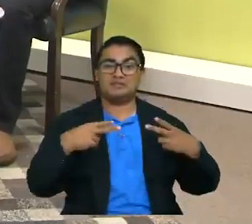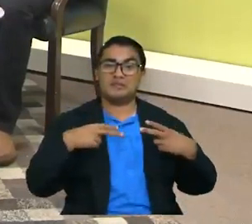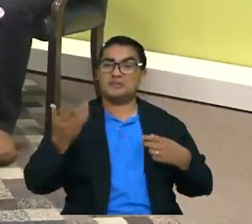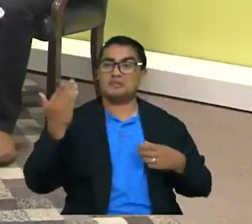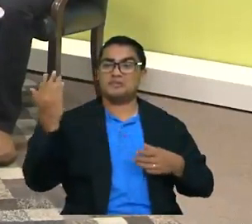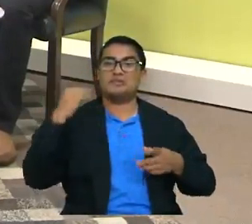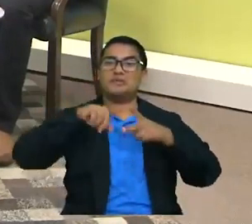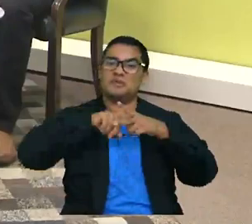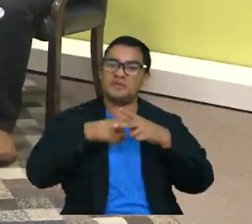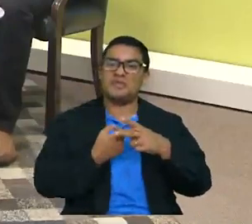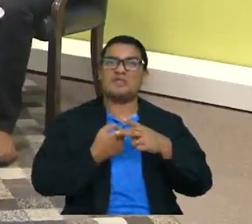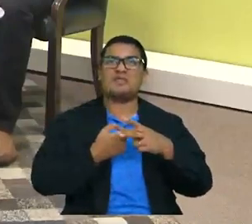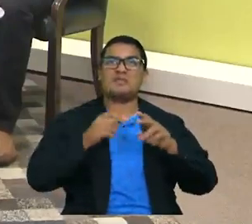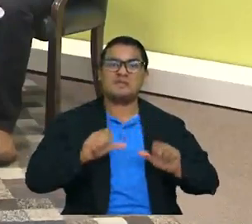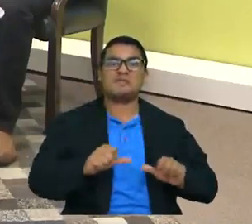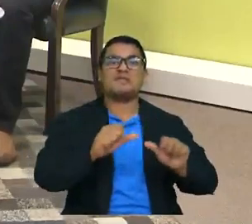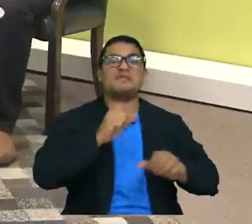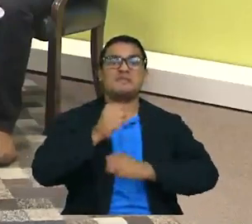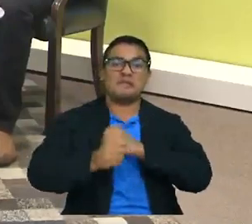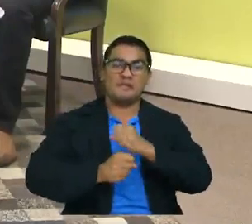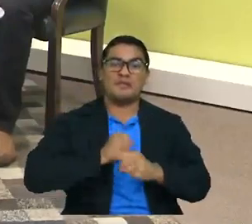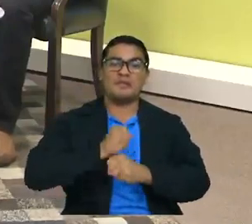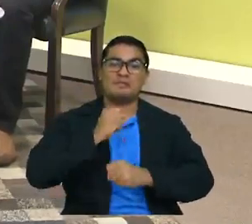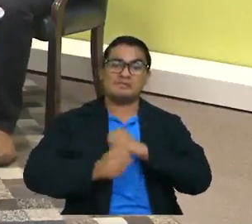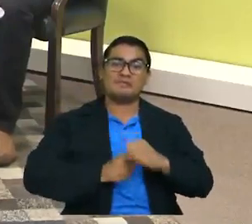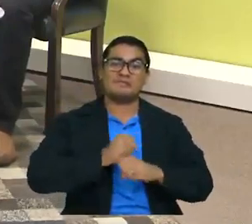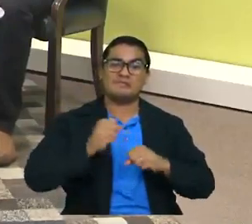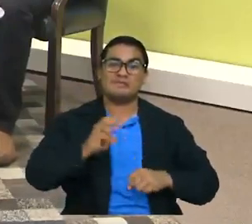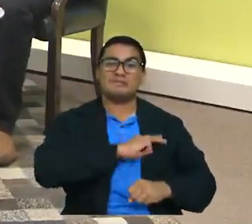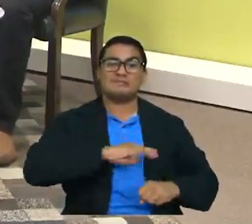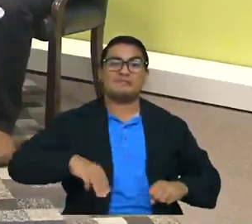y constantemente, cada año el